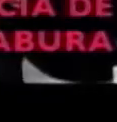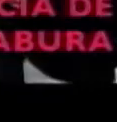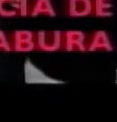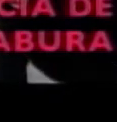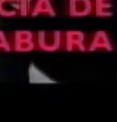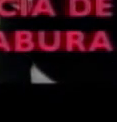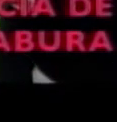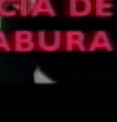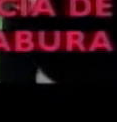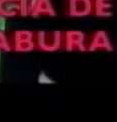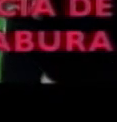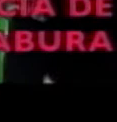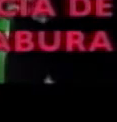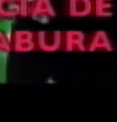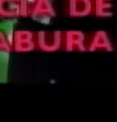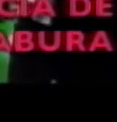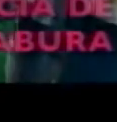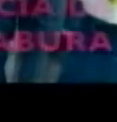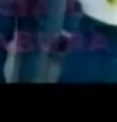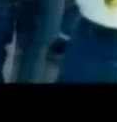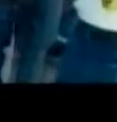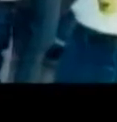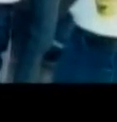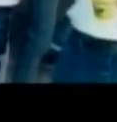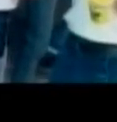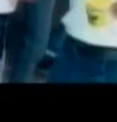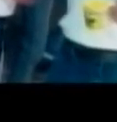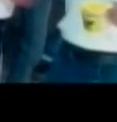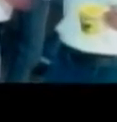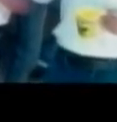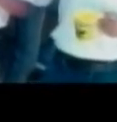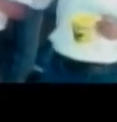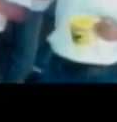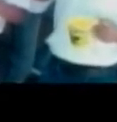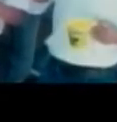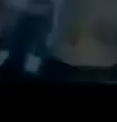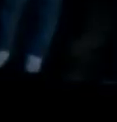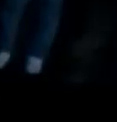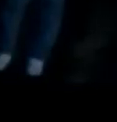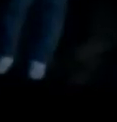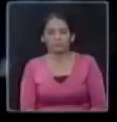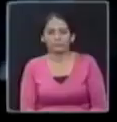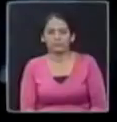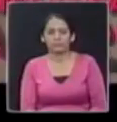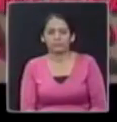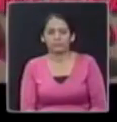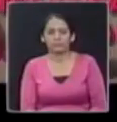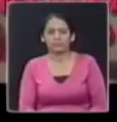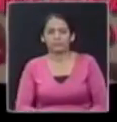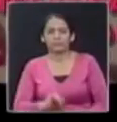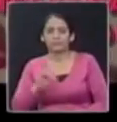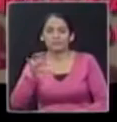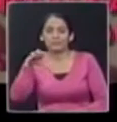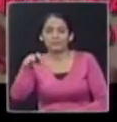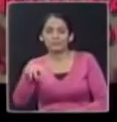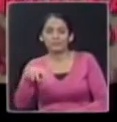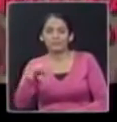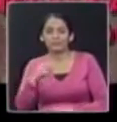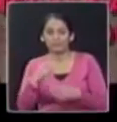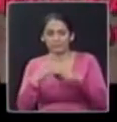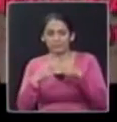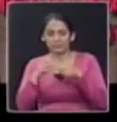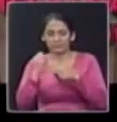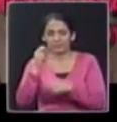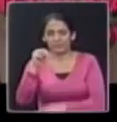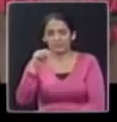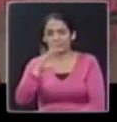una importante campaña social para combatir las caries en los niños de las islas San Cristóbal, Santa Cruz e Isabela en